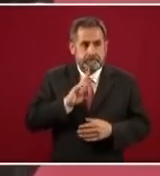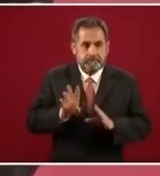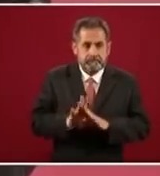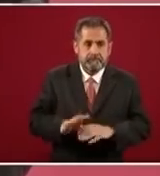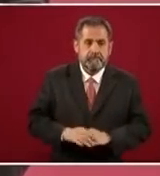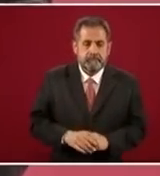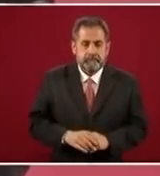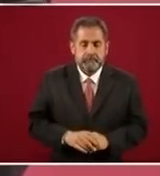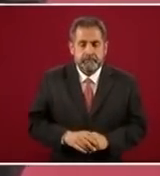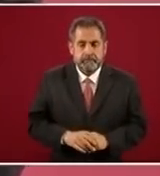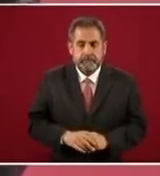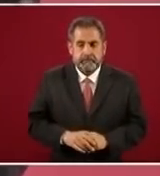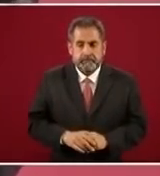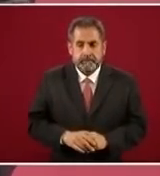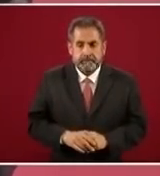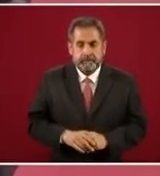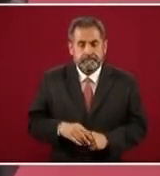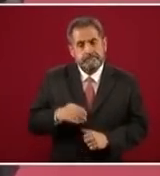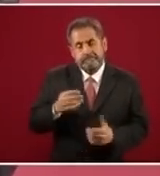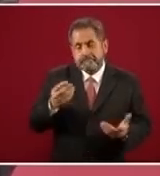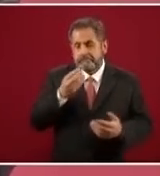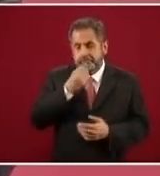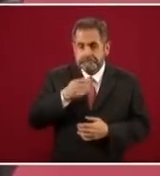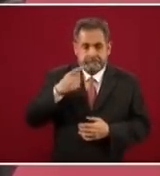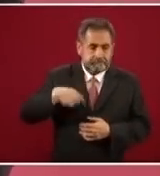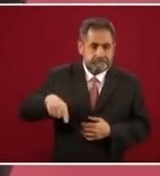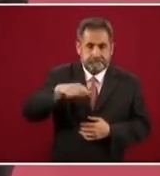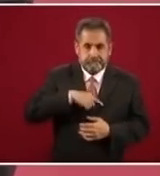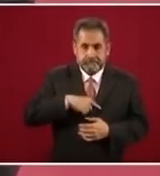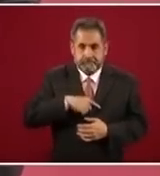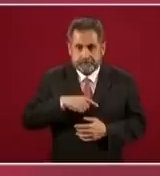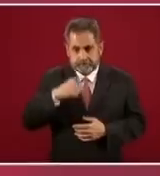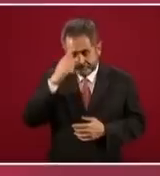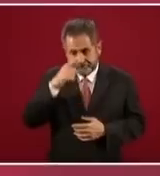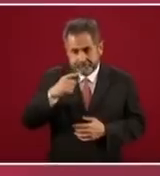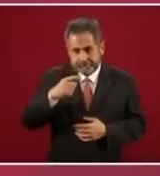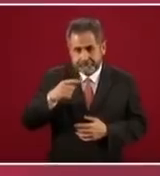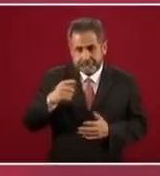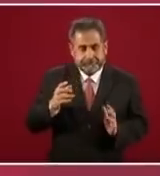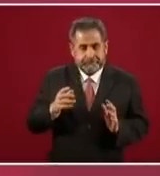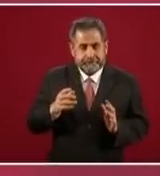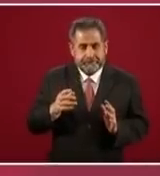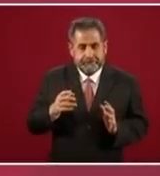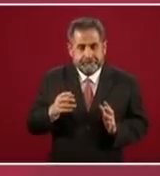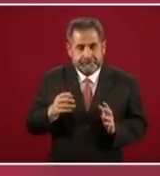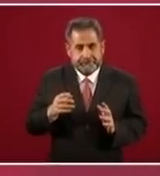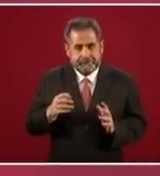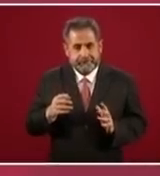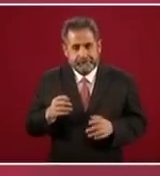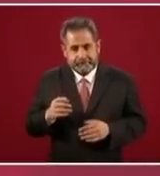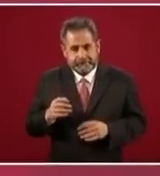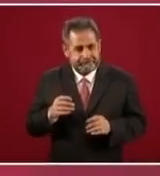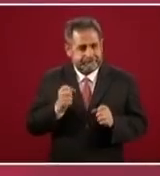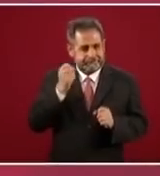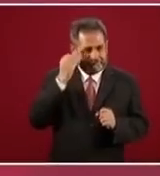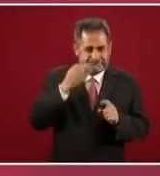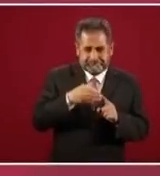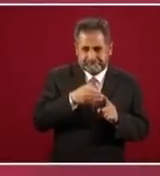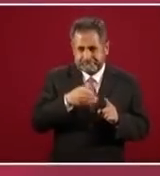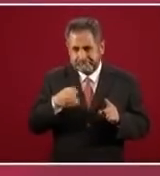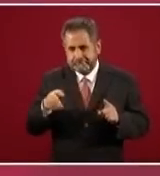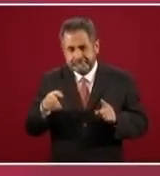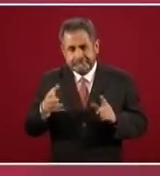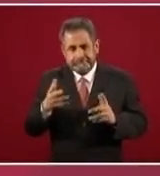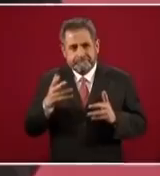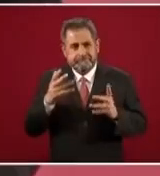Aunque a nosotros no nos pegue, sí, durante el tiempo que vamos a